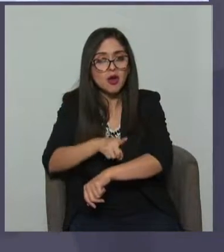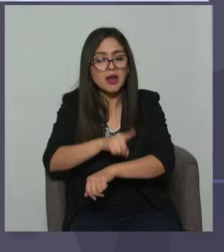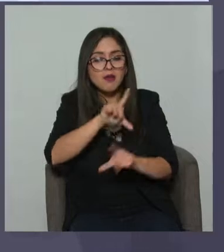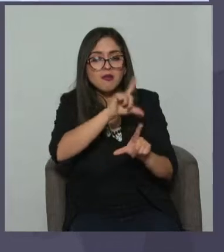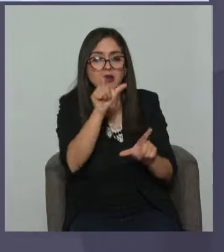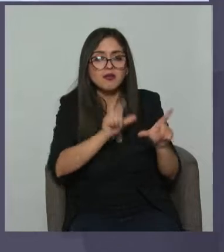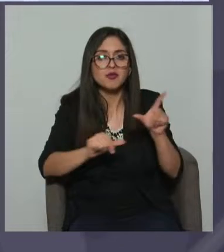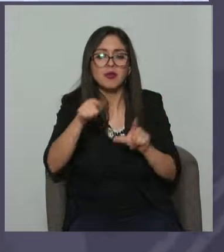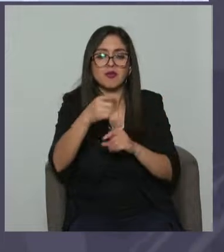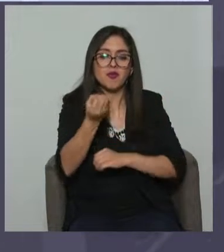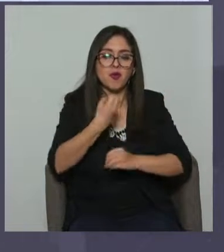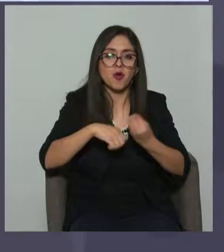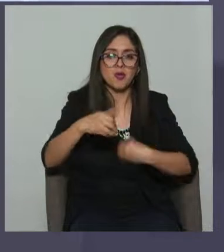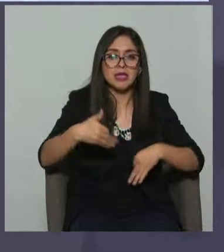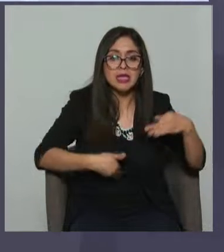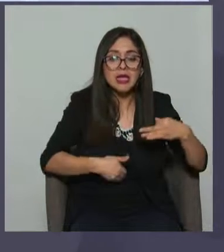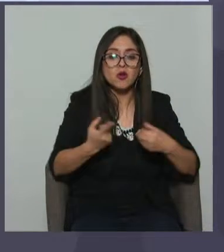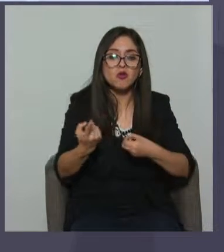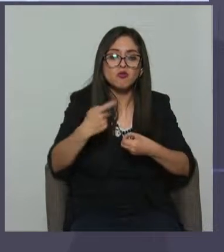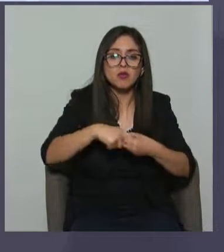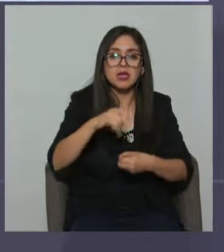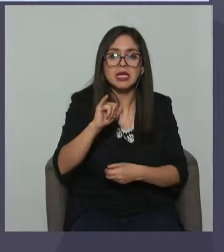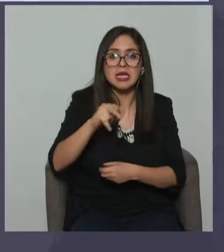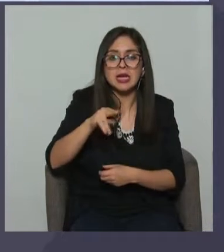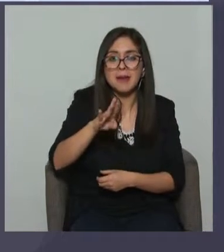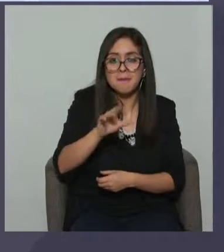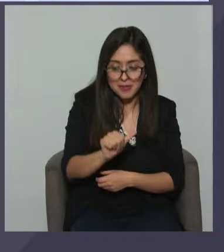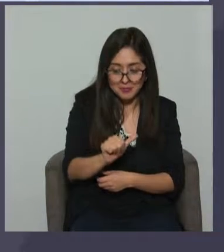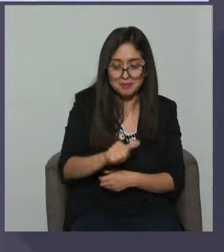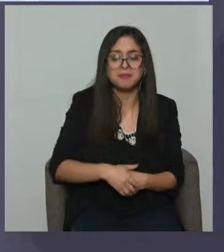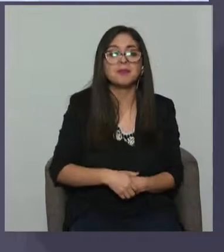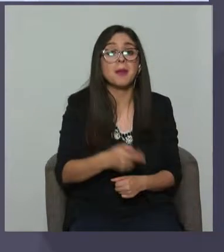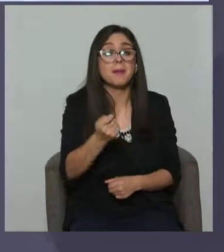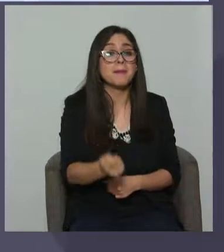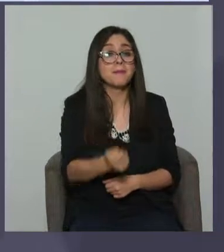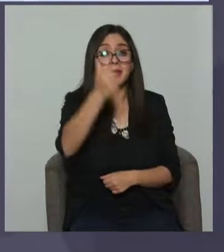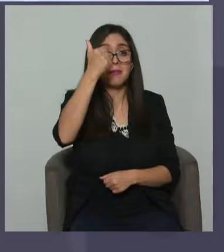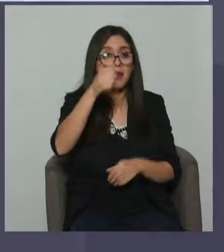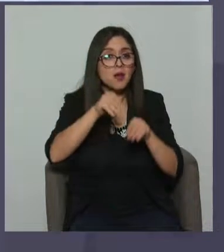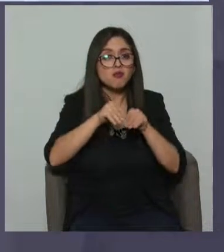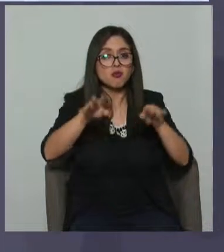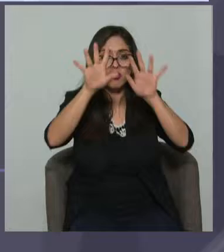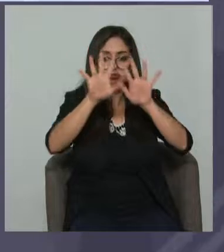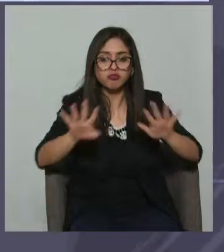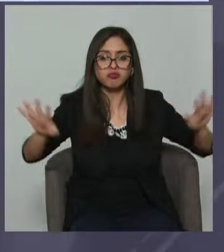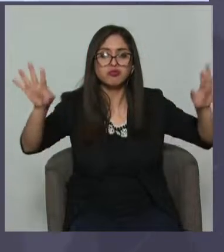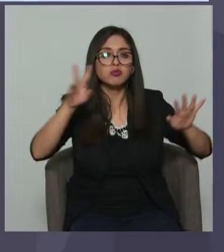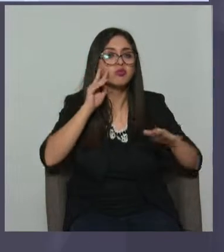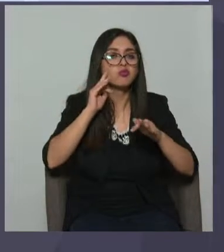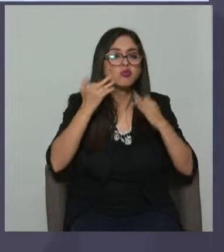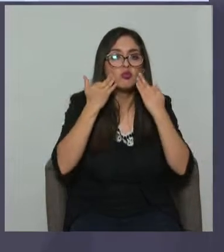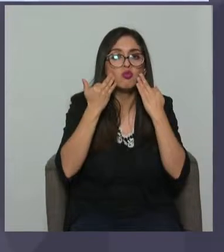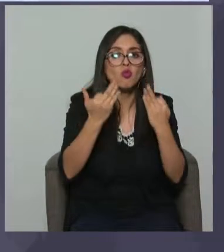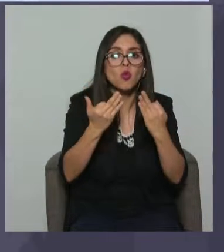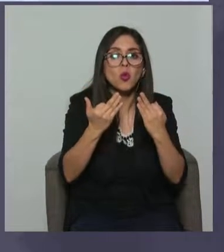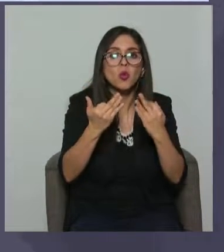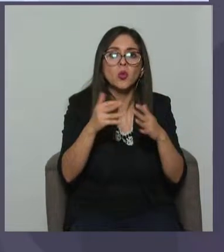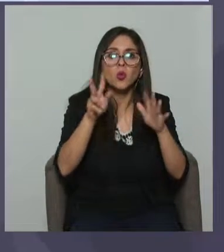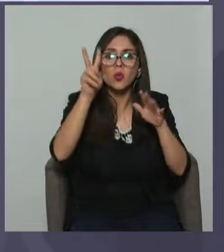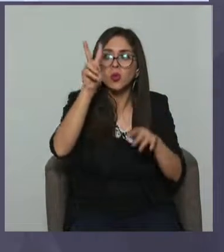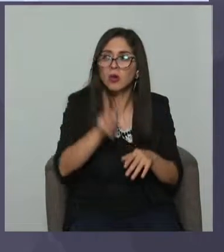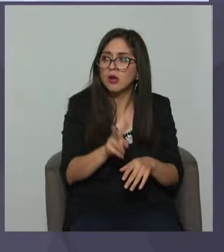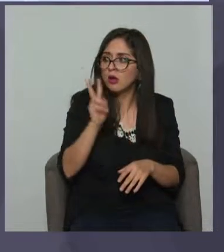de teatro del IMBA, en la primera función, y bueno, se dio cuenta de que efectivamente la gente